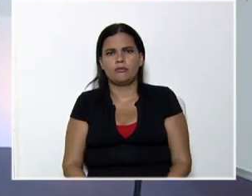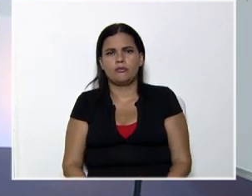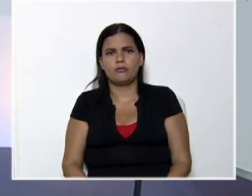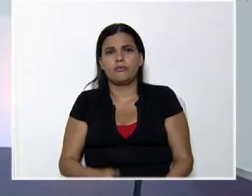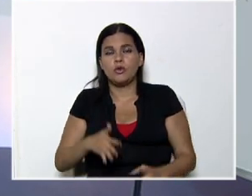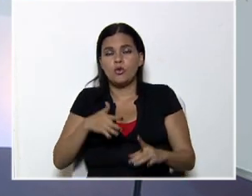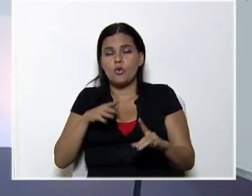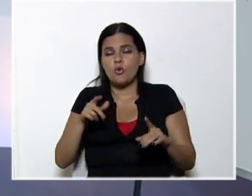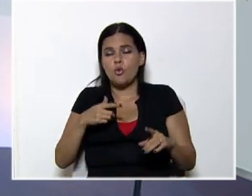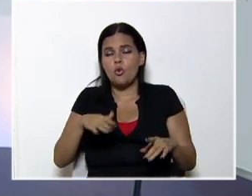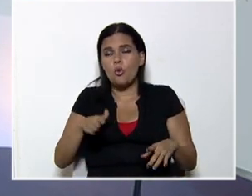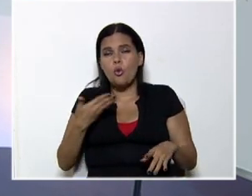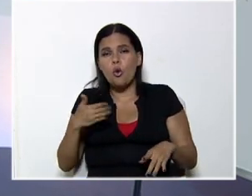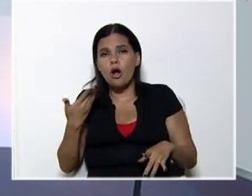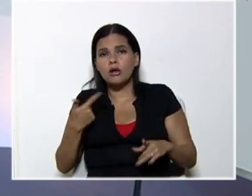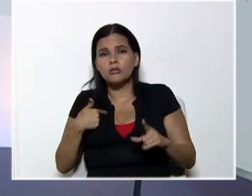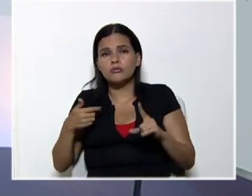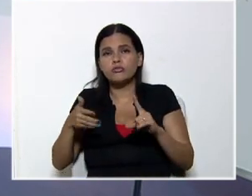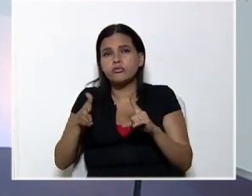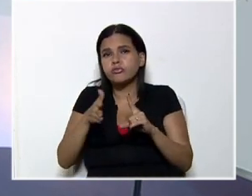ubicamos el